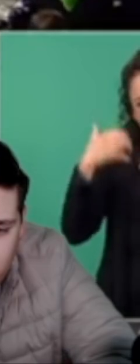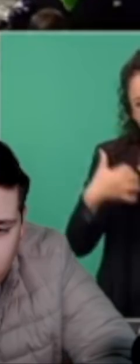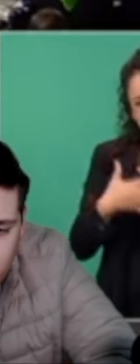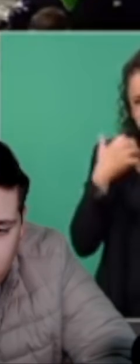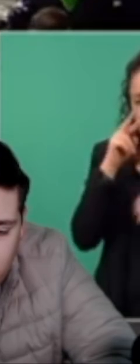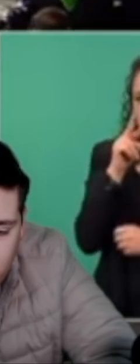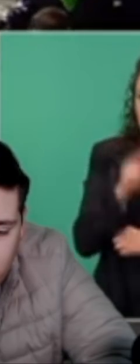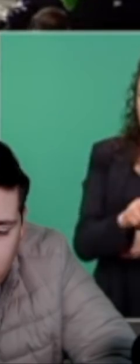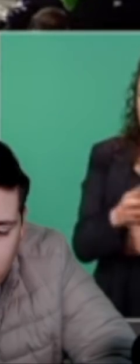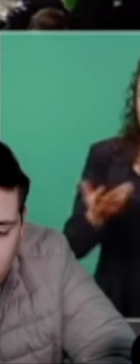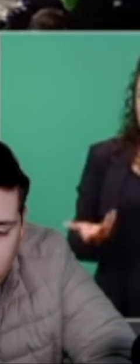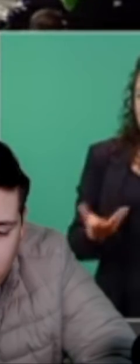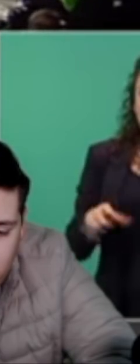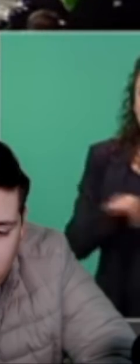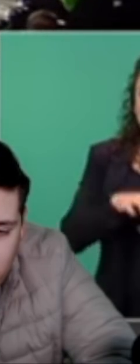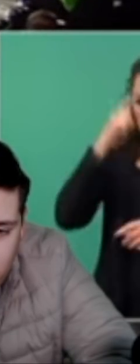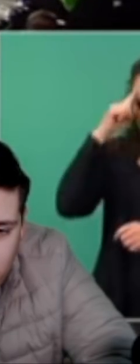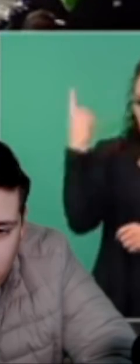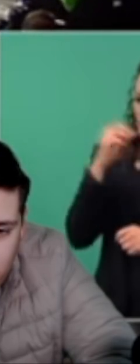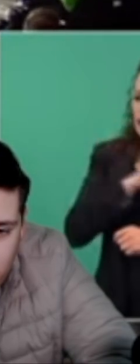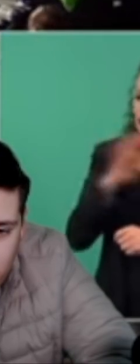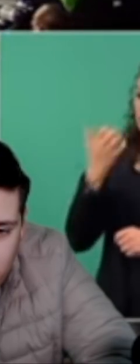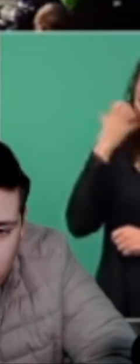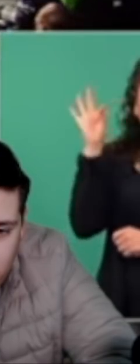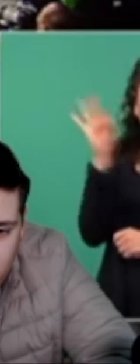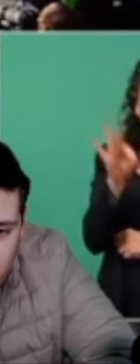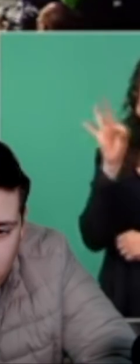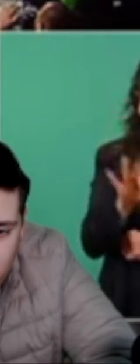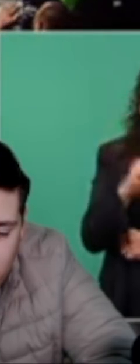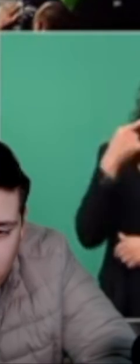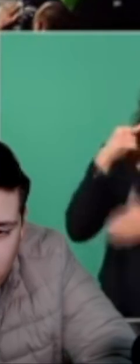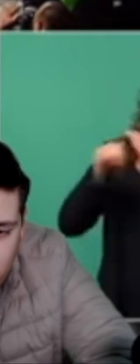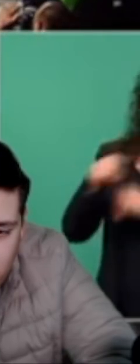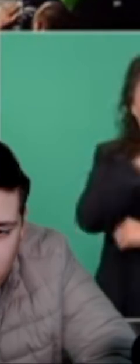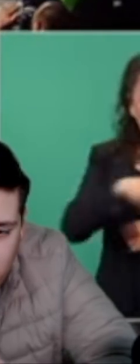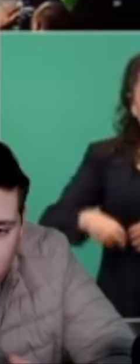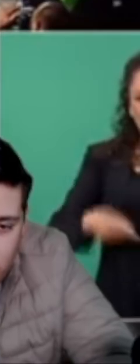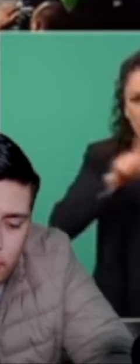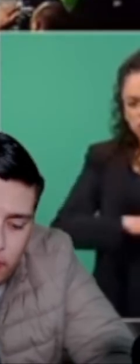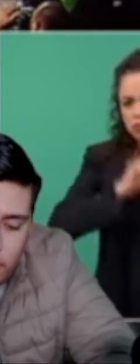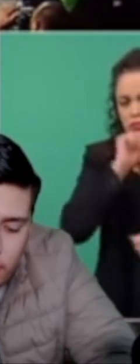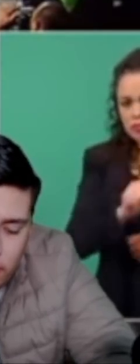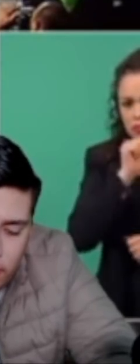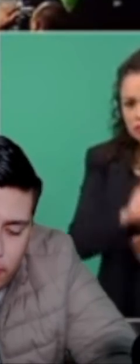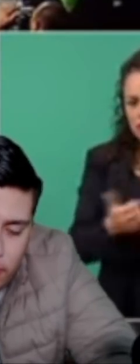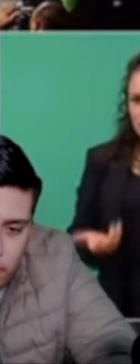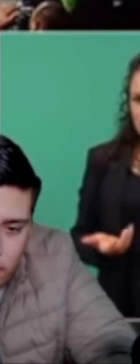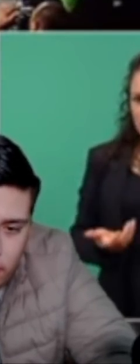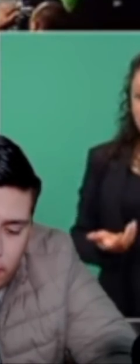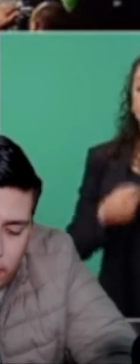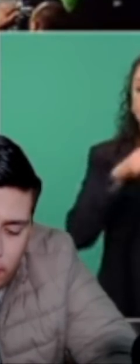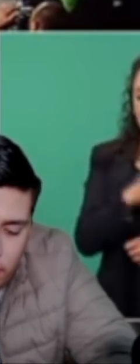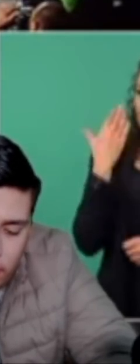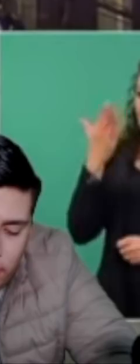ser fabricar un delito. Las víctimas de esta injusticia siguen en la cárcel, señor presidente. Ellos solicitaron el